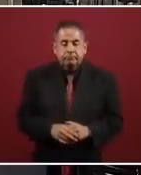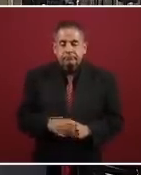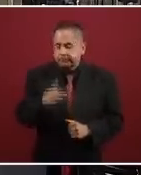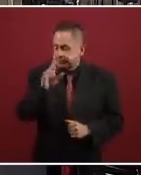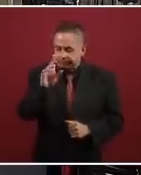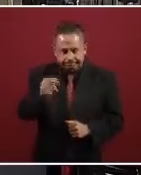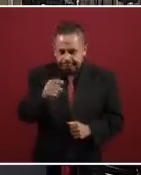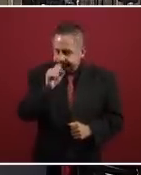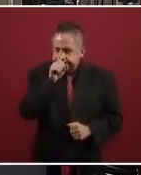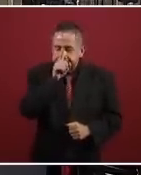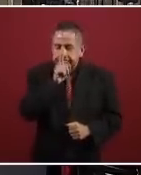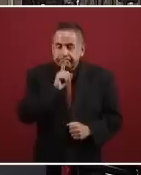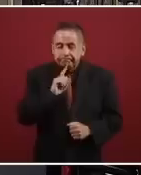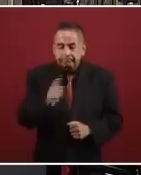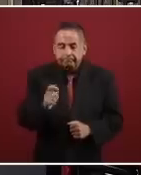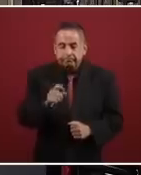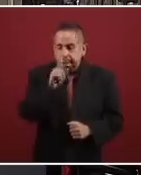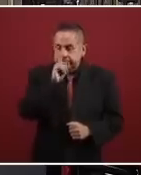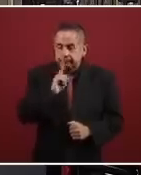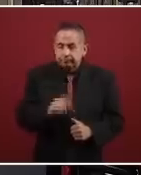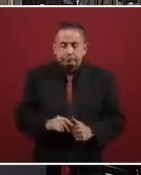Es mentira.